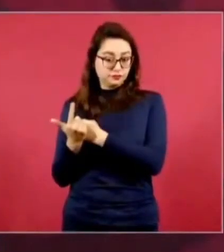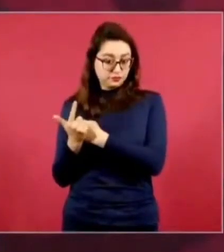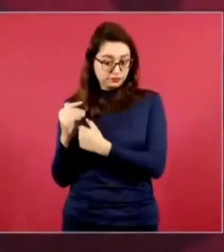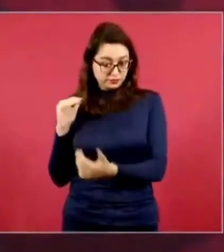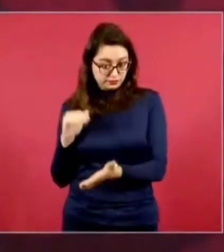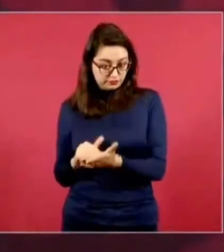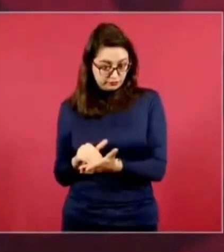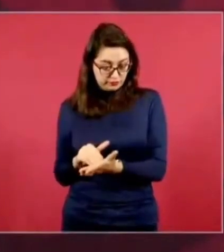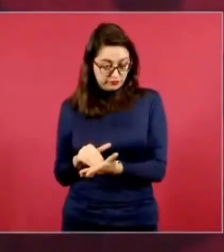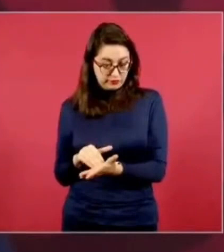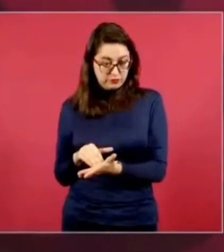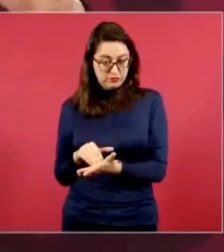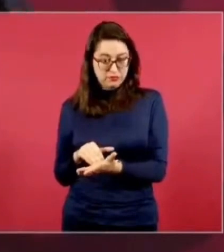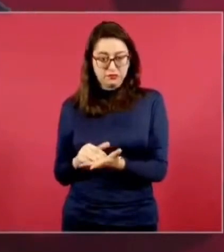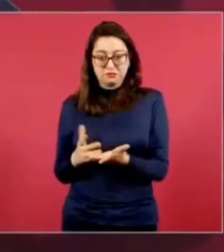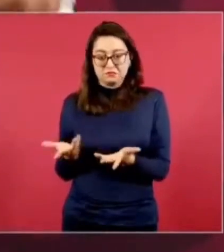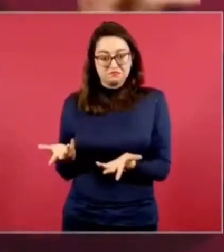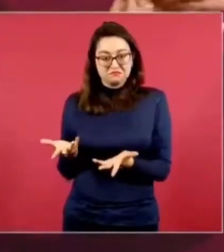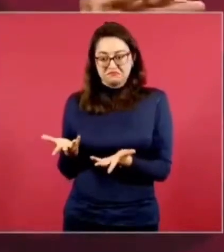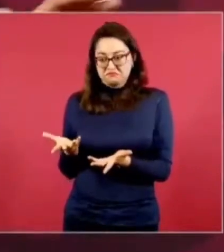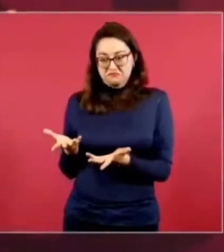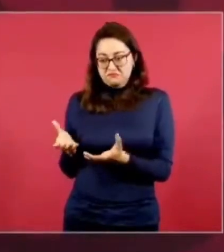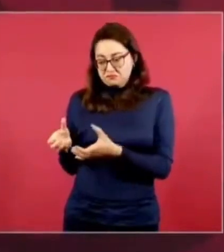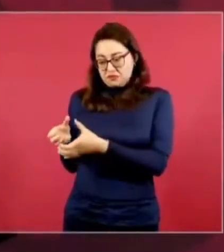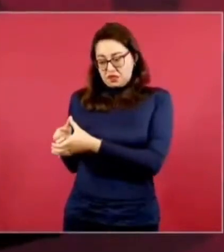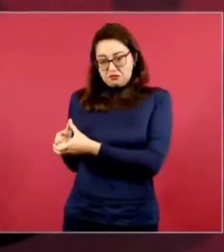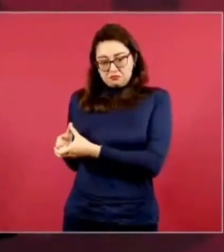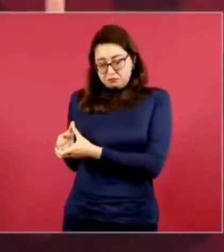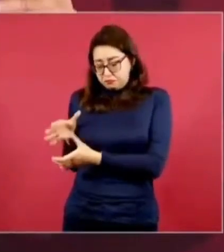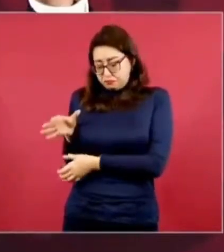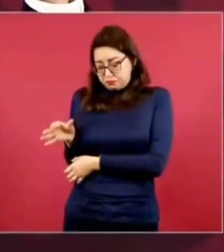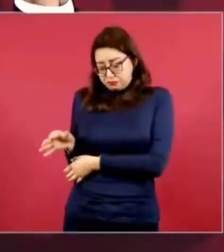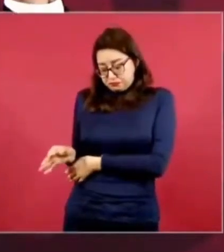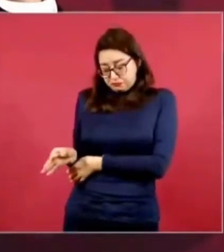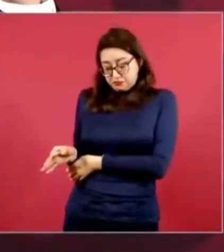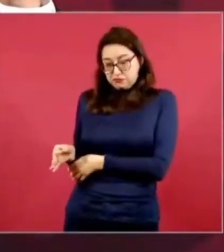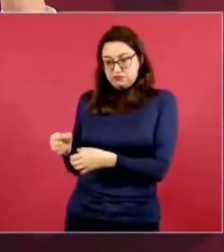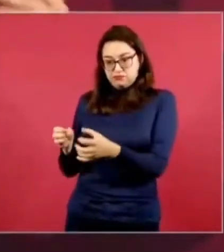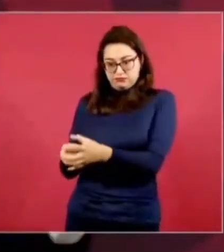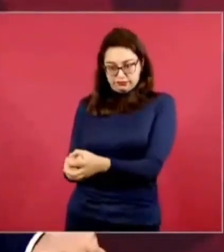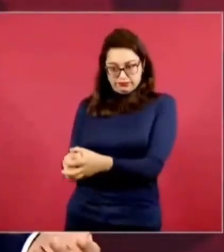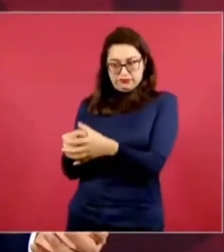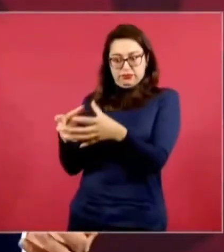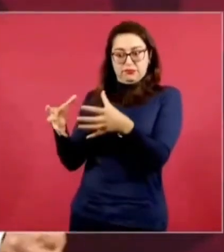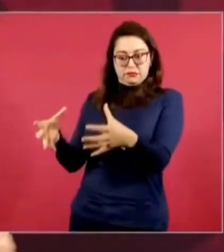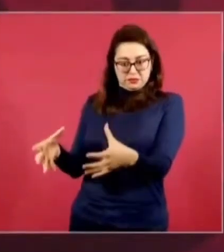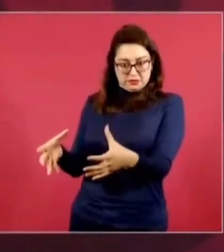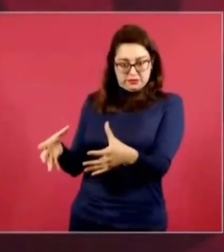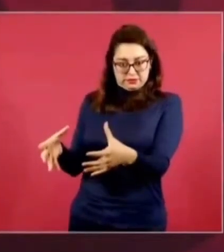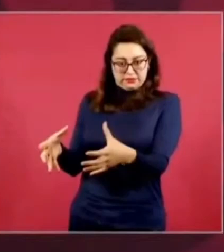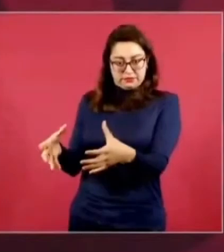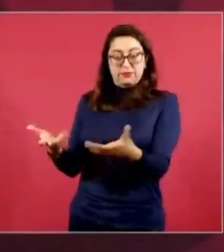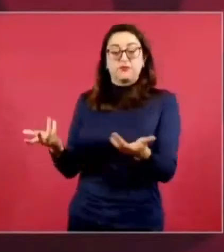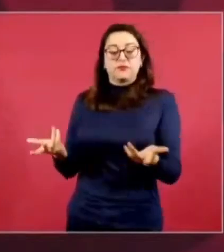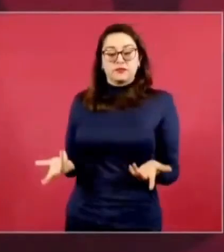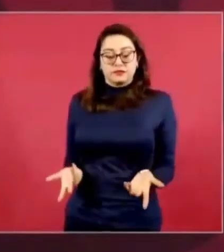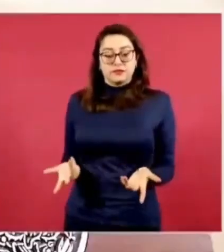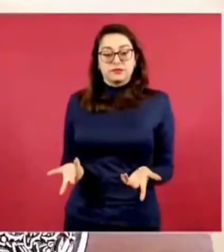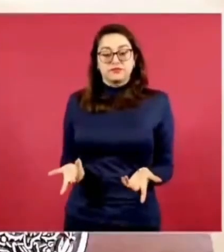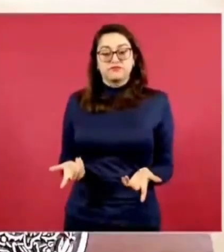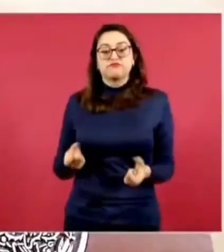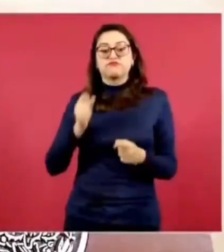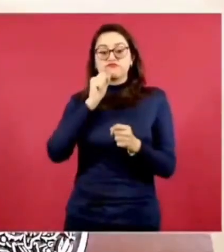12000 o sea completamente despoblado porque había también la guerra